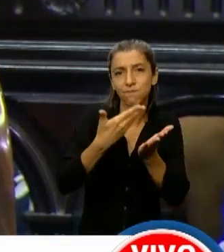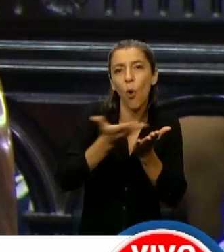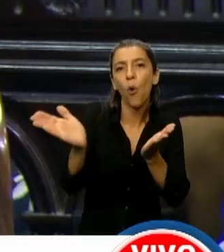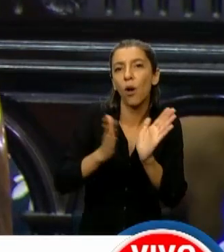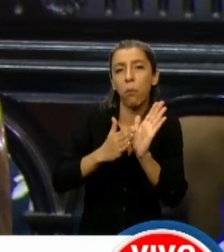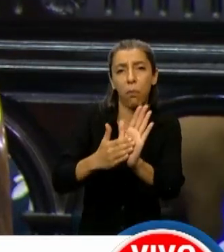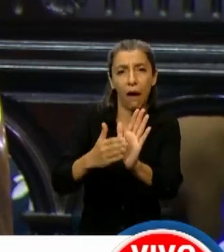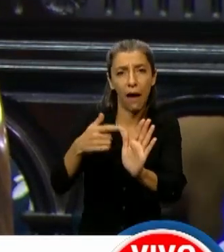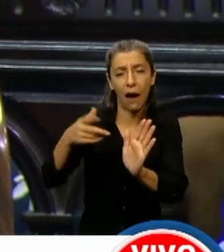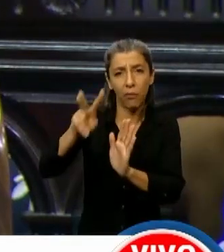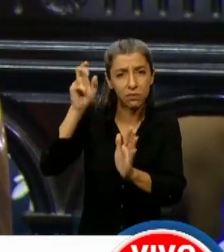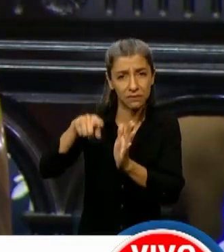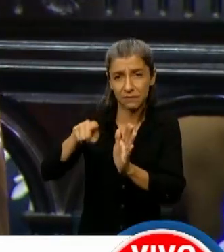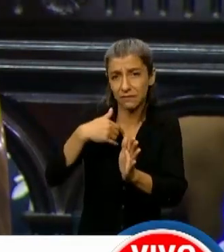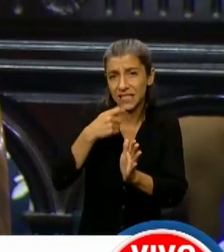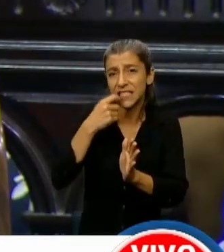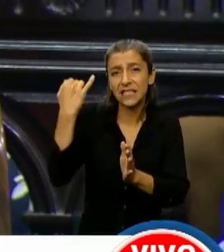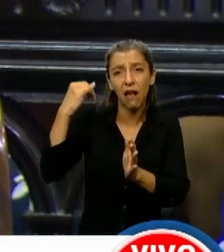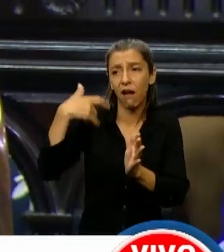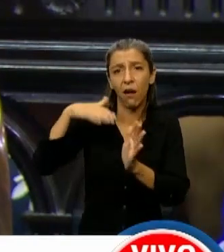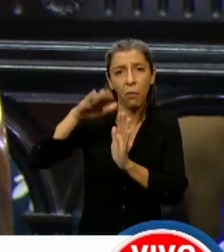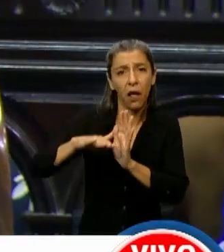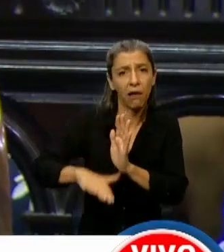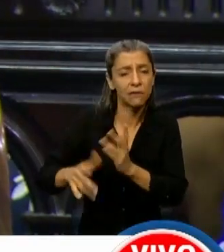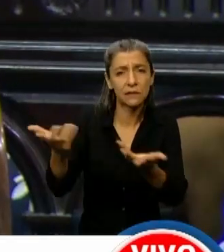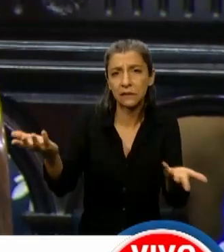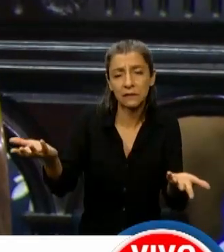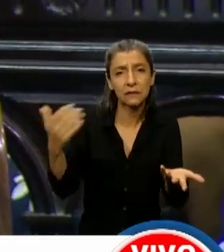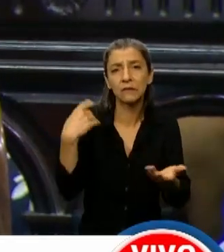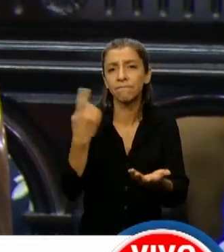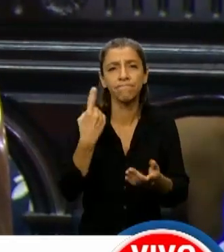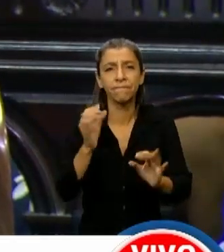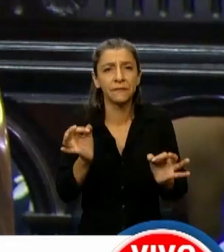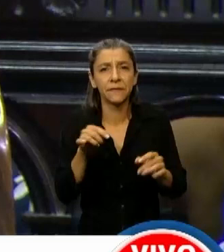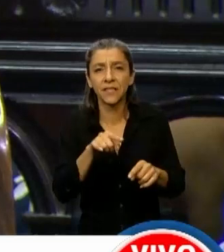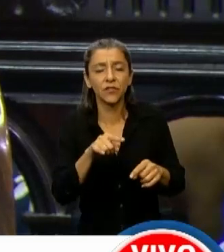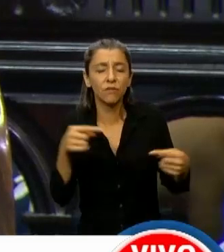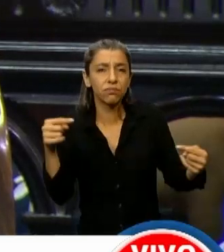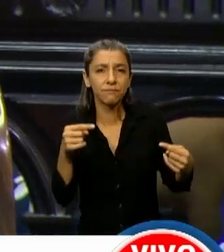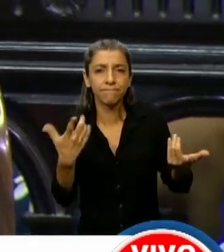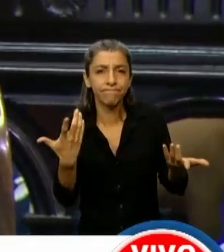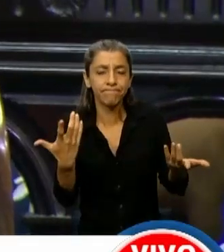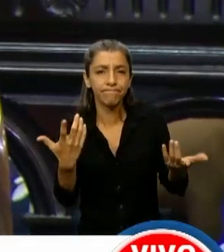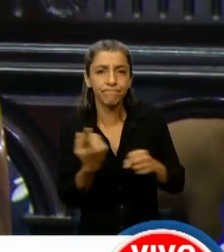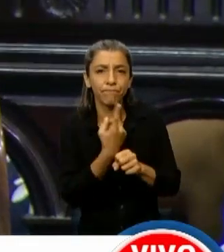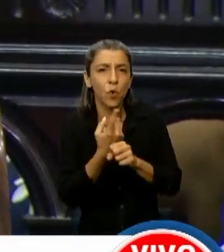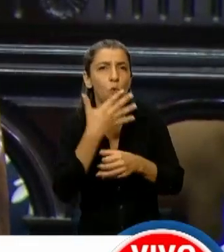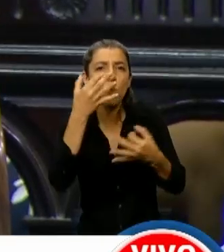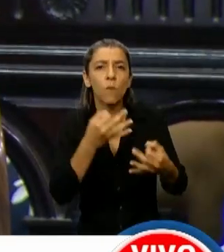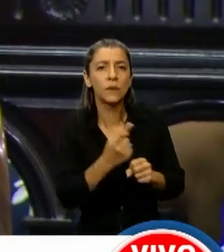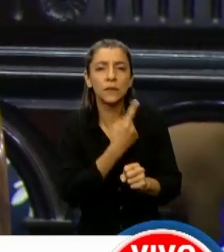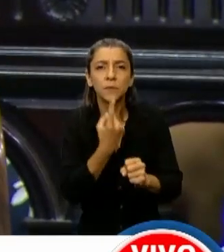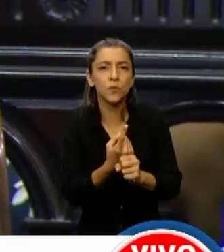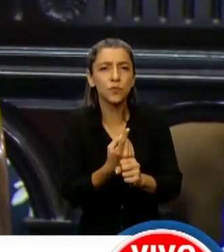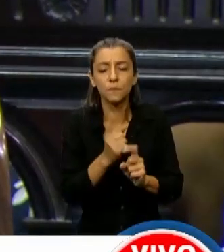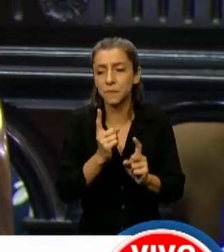baja. Pero si algo faltaba para confirmar la inconsistencia, son las últimas 24